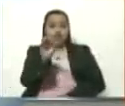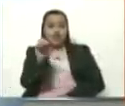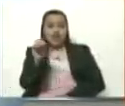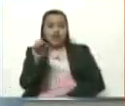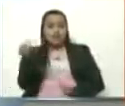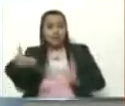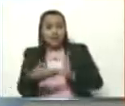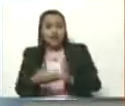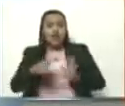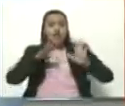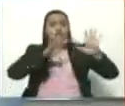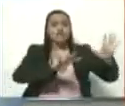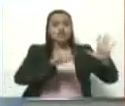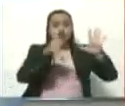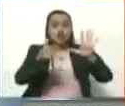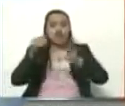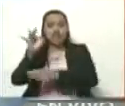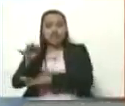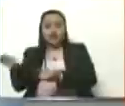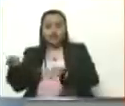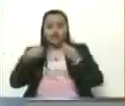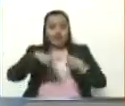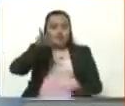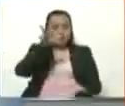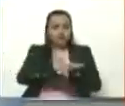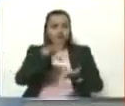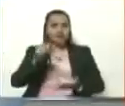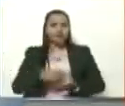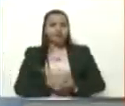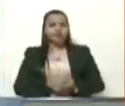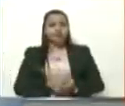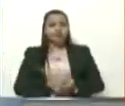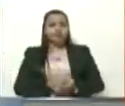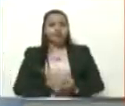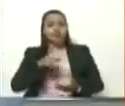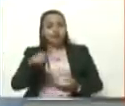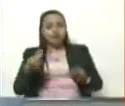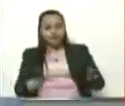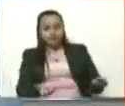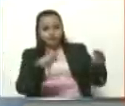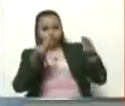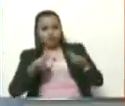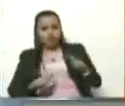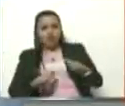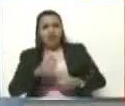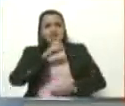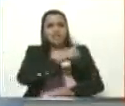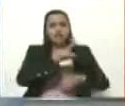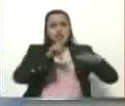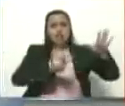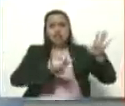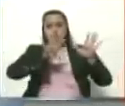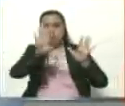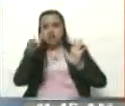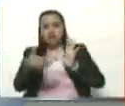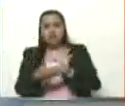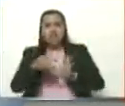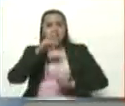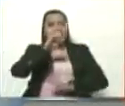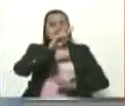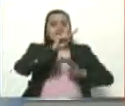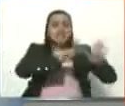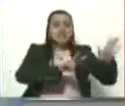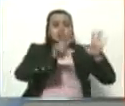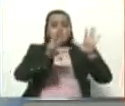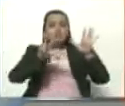963 se presentaron 179 1787